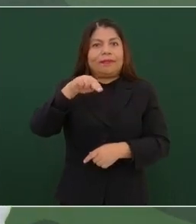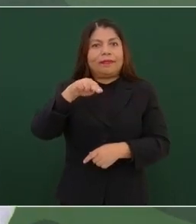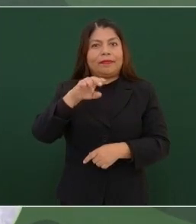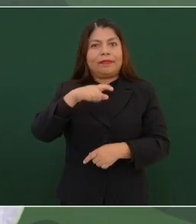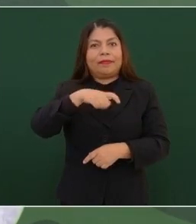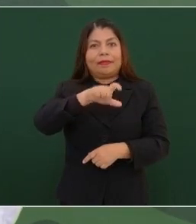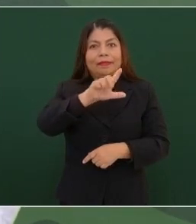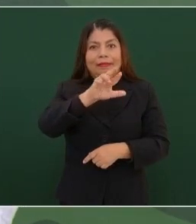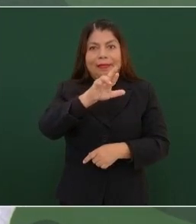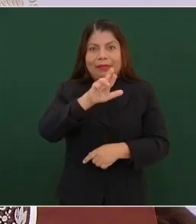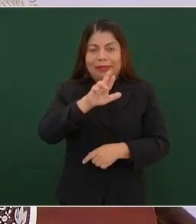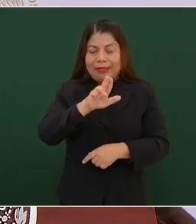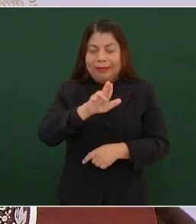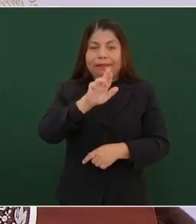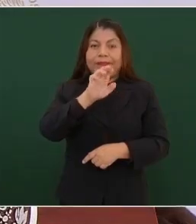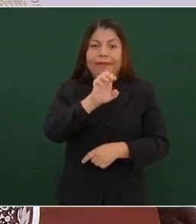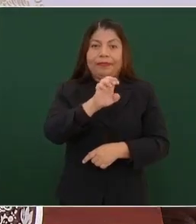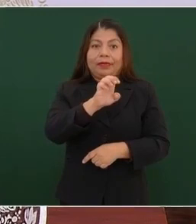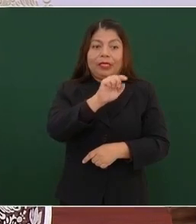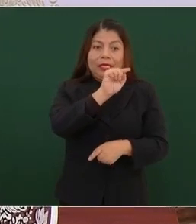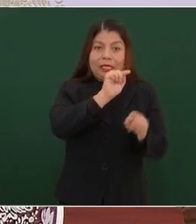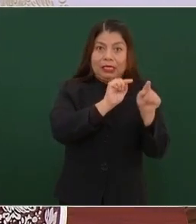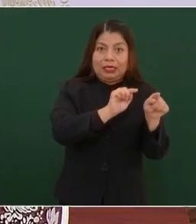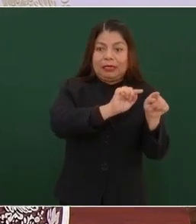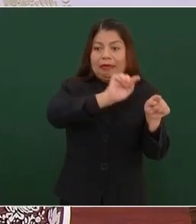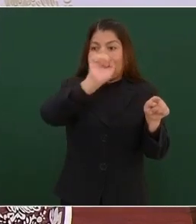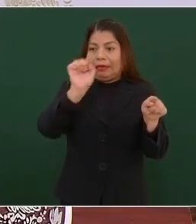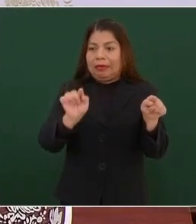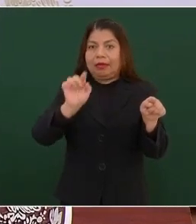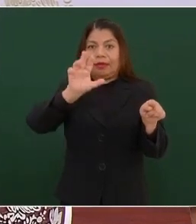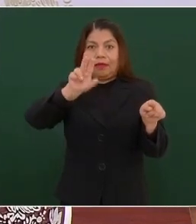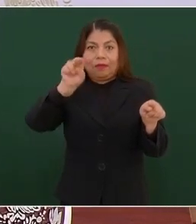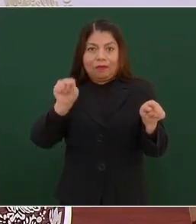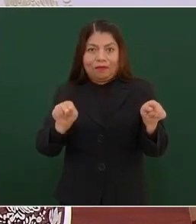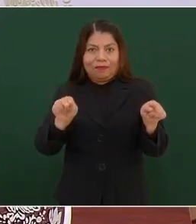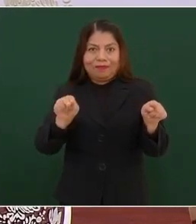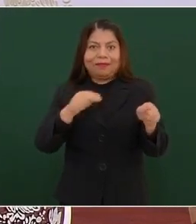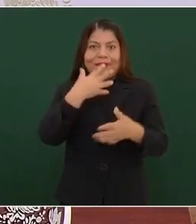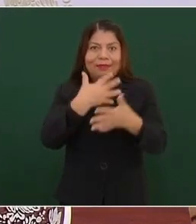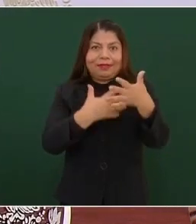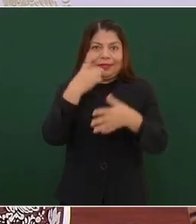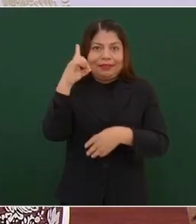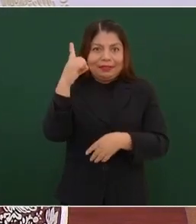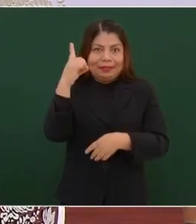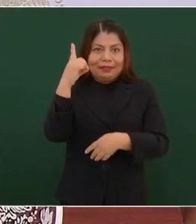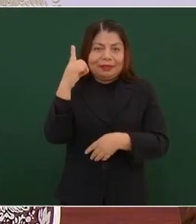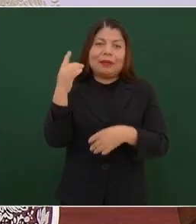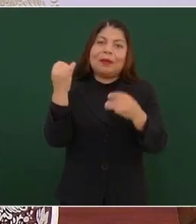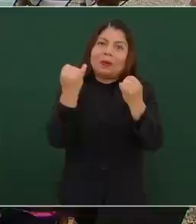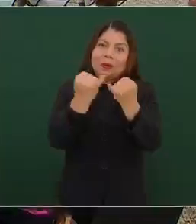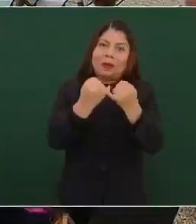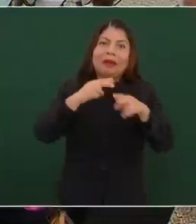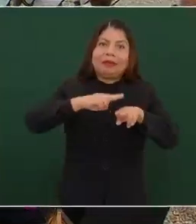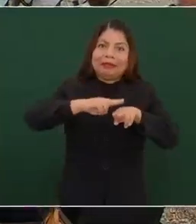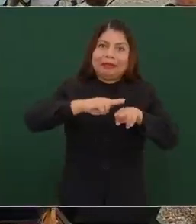el tren, 15 de diciembre. Ese es el plan.